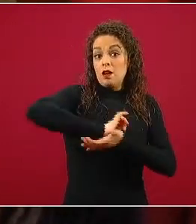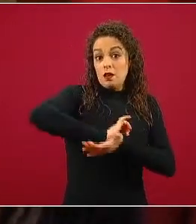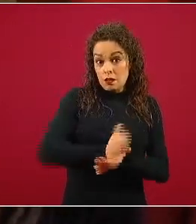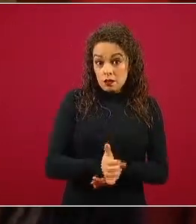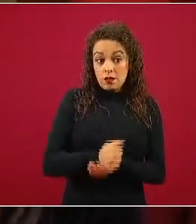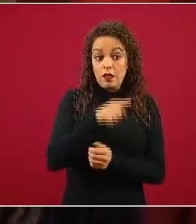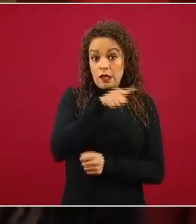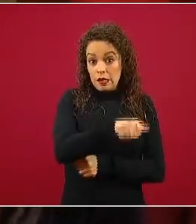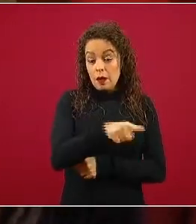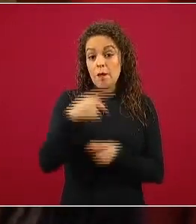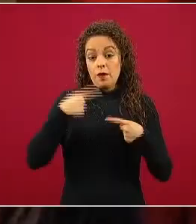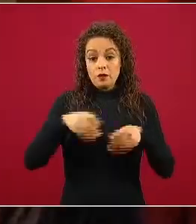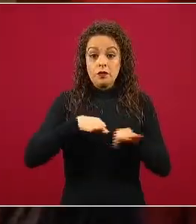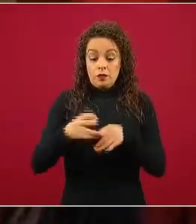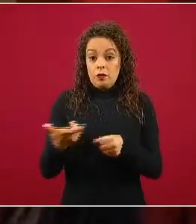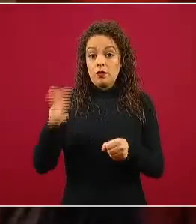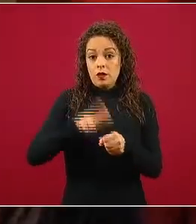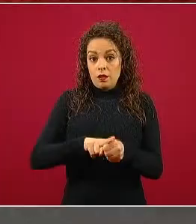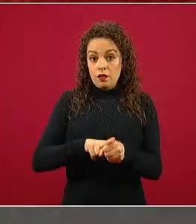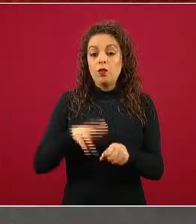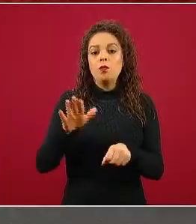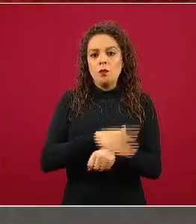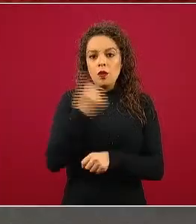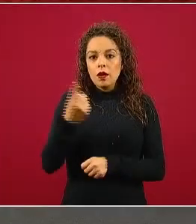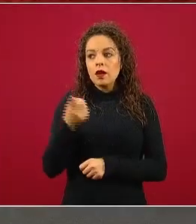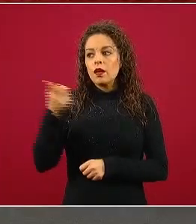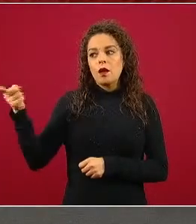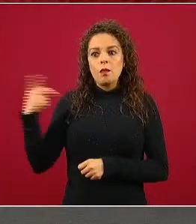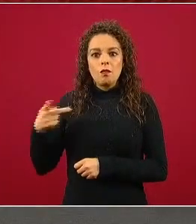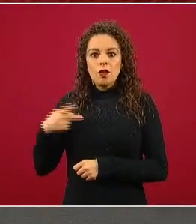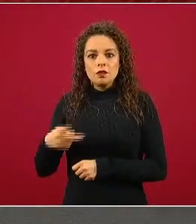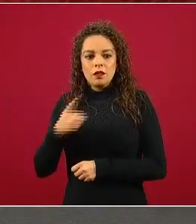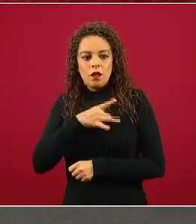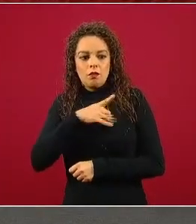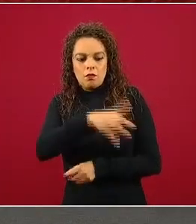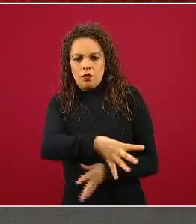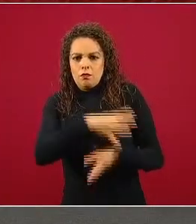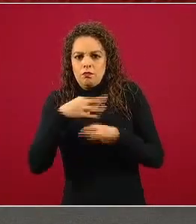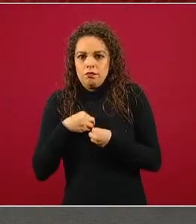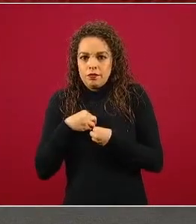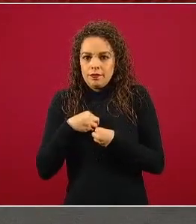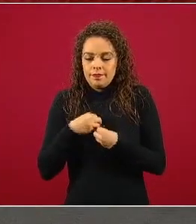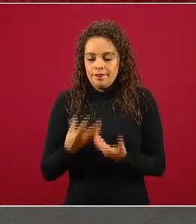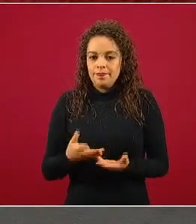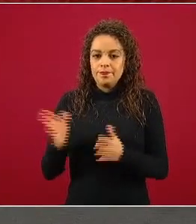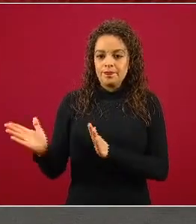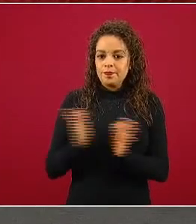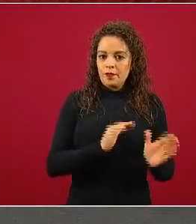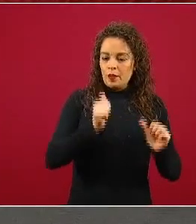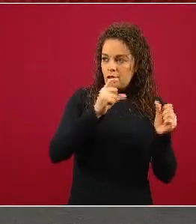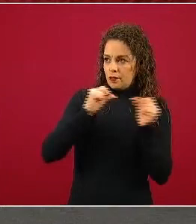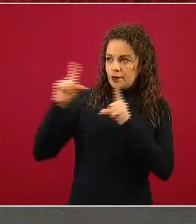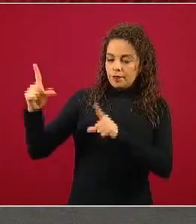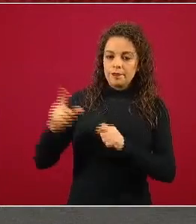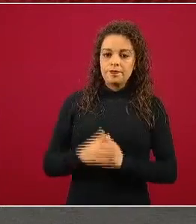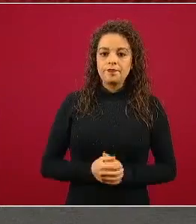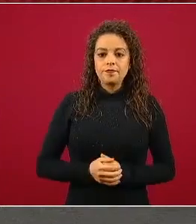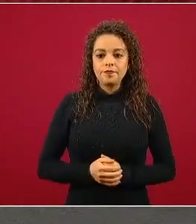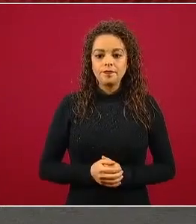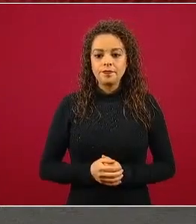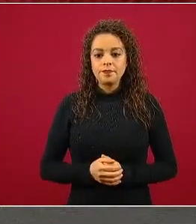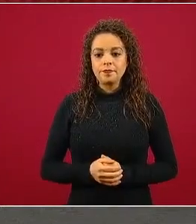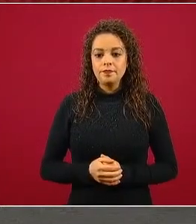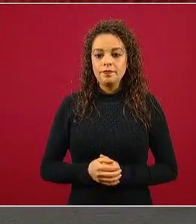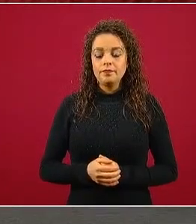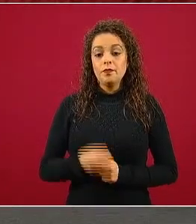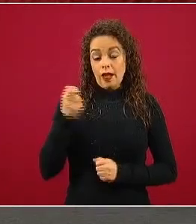de salud por un miedo al contagio. La que sigue, por favor. Y bueno, además de que generan algunas de